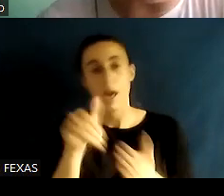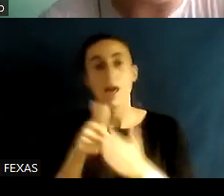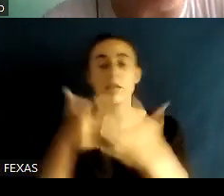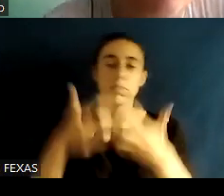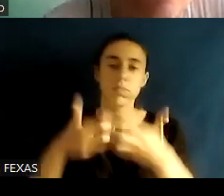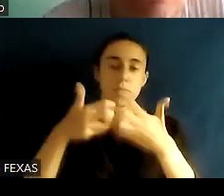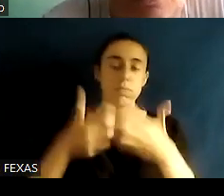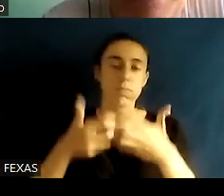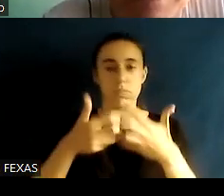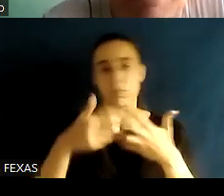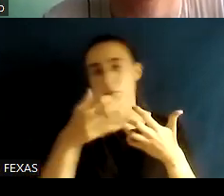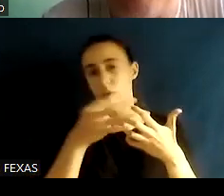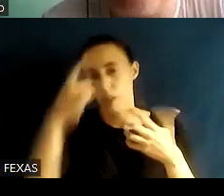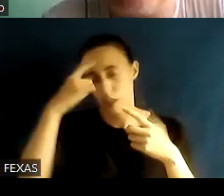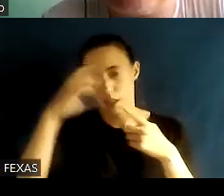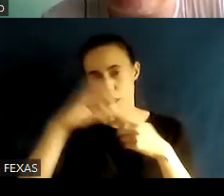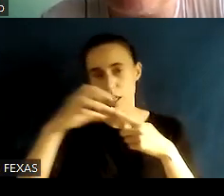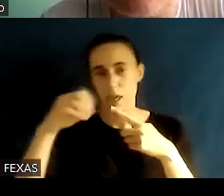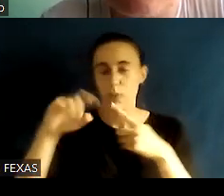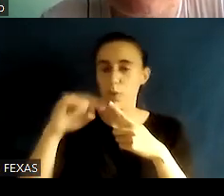de los neurotransmisores, como comentábamos.